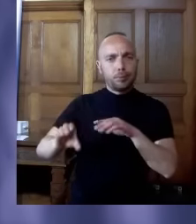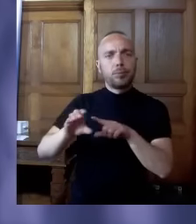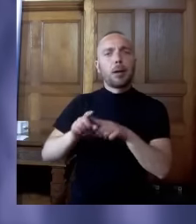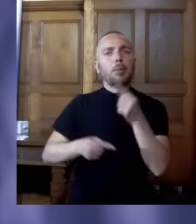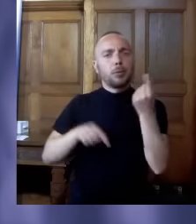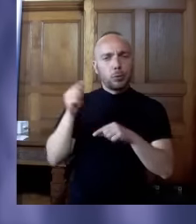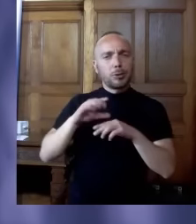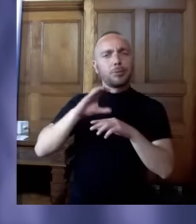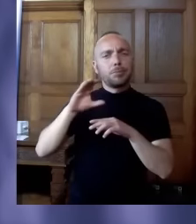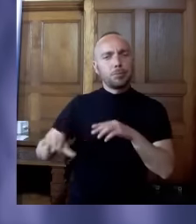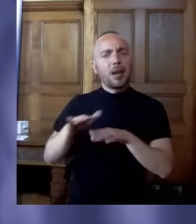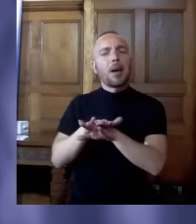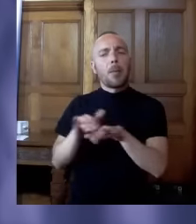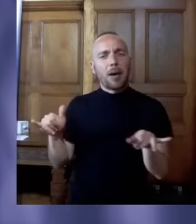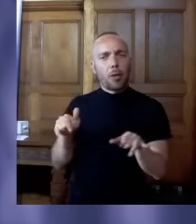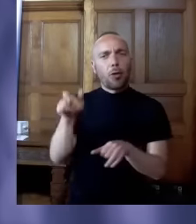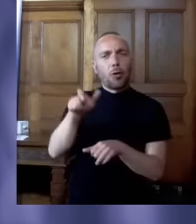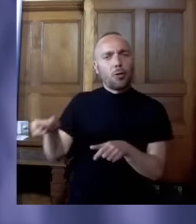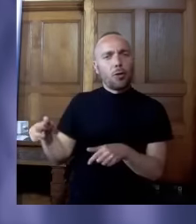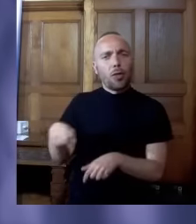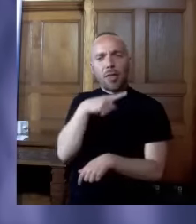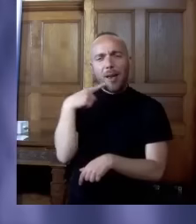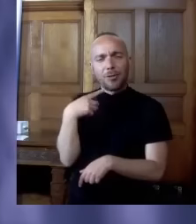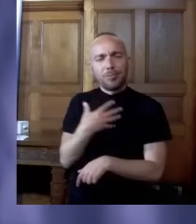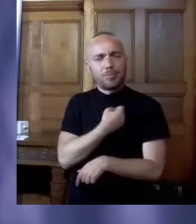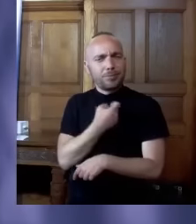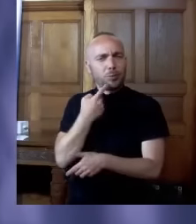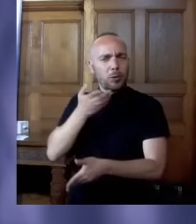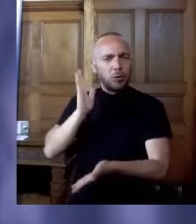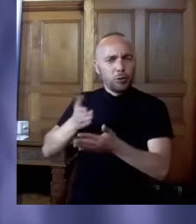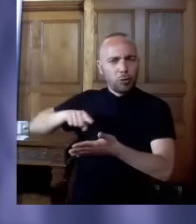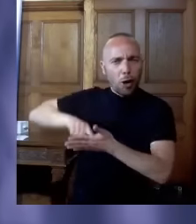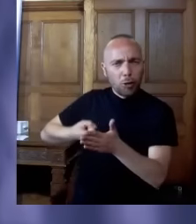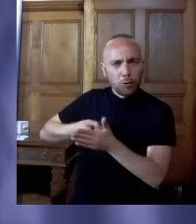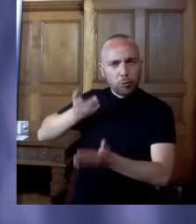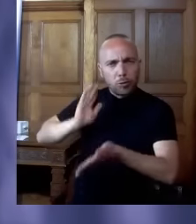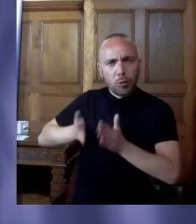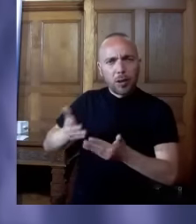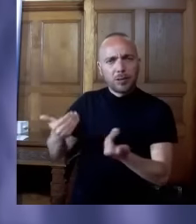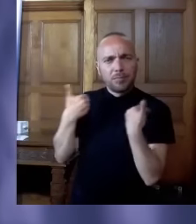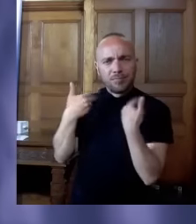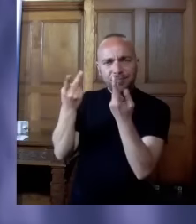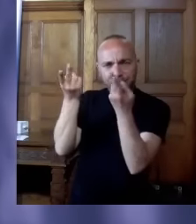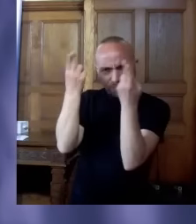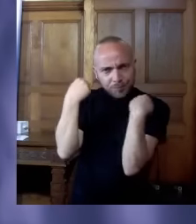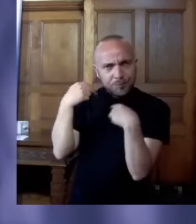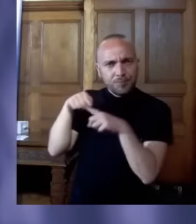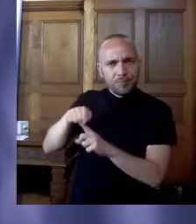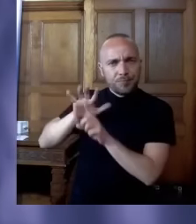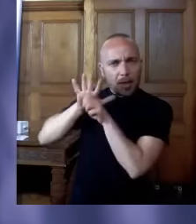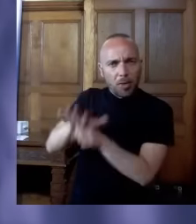presupuestariamente para quienes sufrieron eh todo tipo de torturas vejaciones y pérdidas